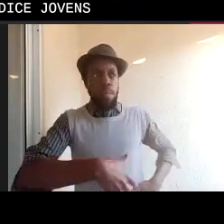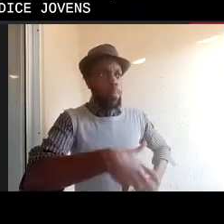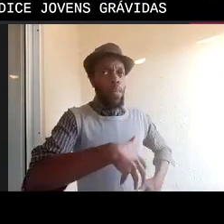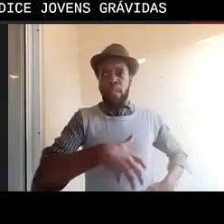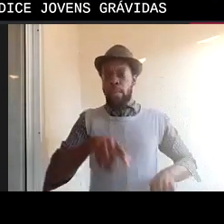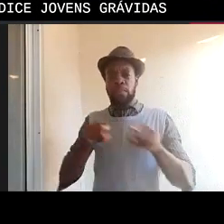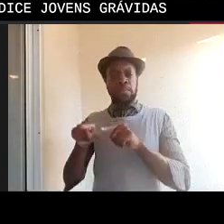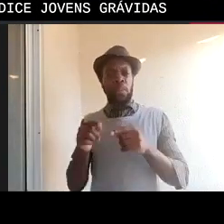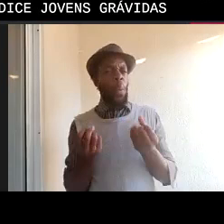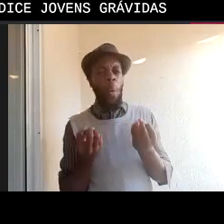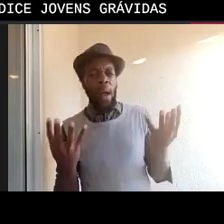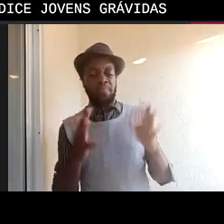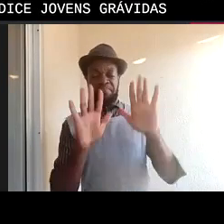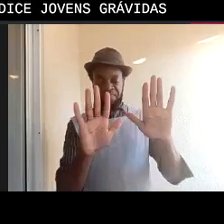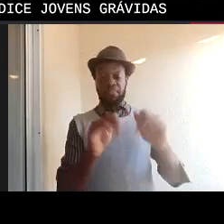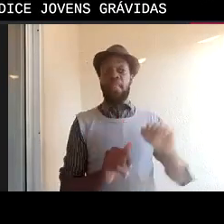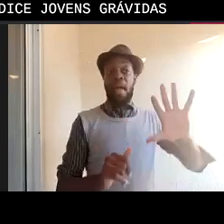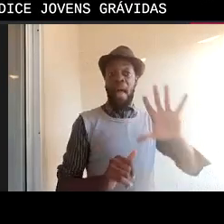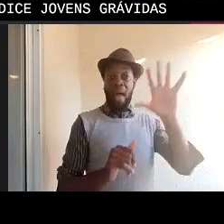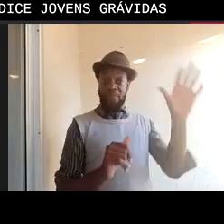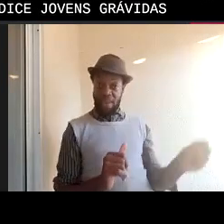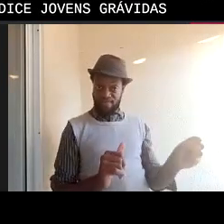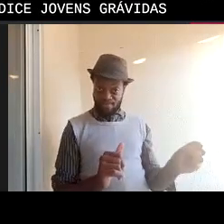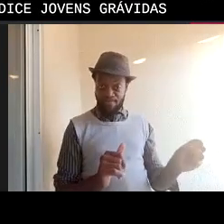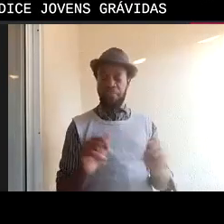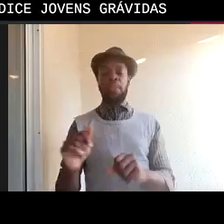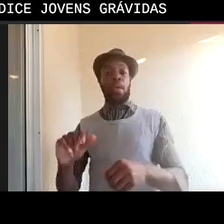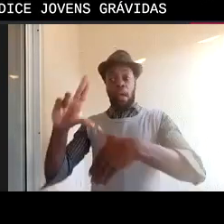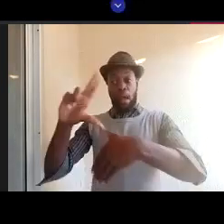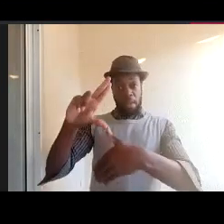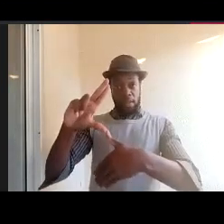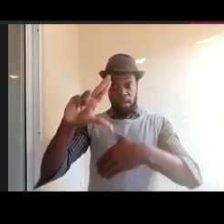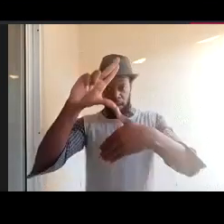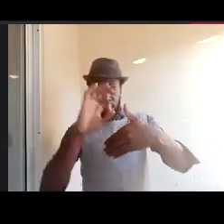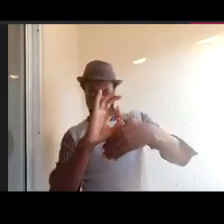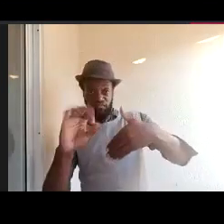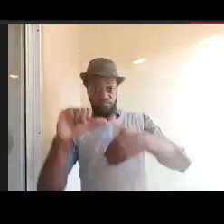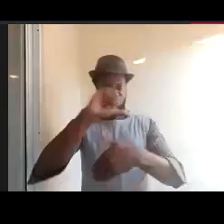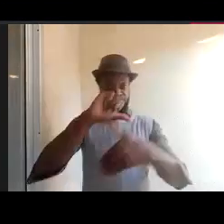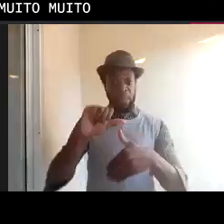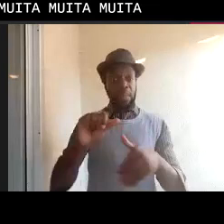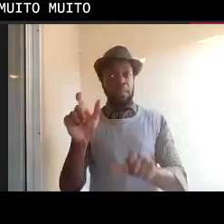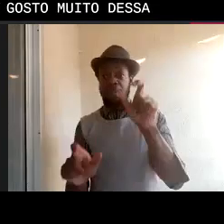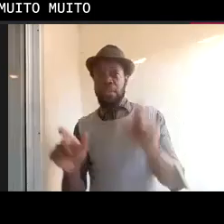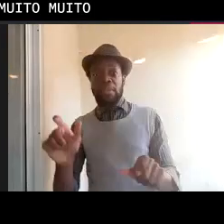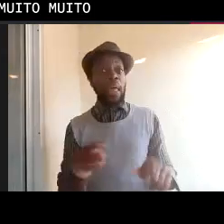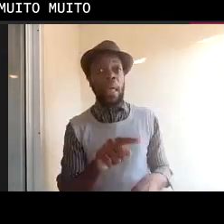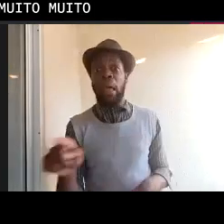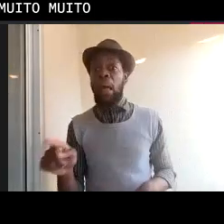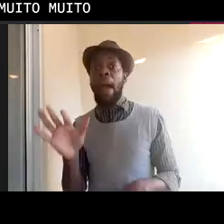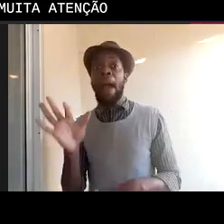En África y en América Latina y el Caribe, proporciones importantes de mujeres adolescentes que nunca han estado casadas son